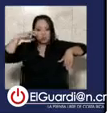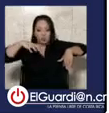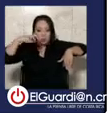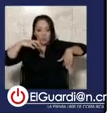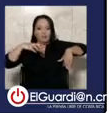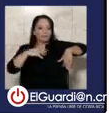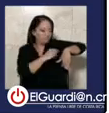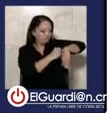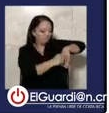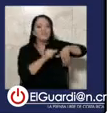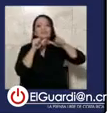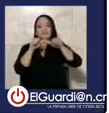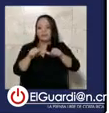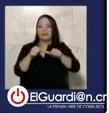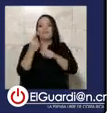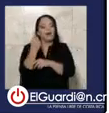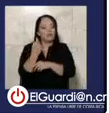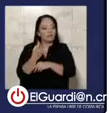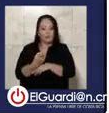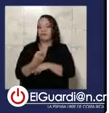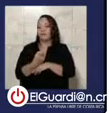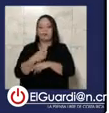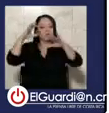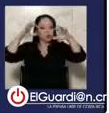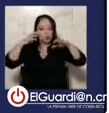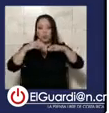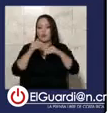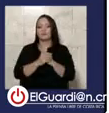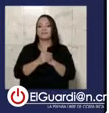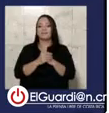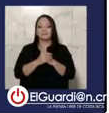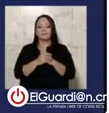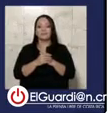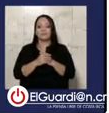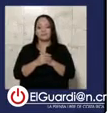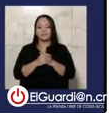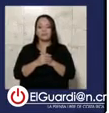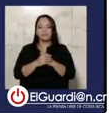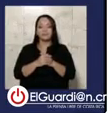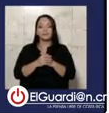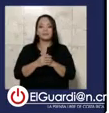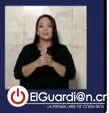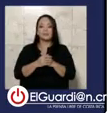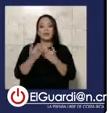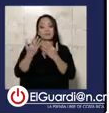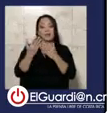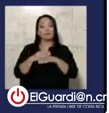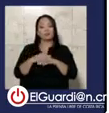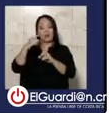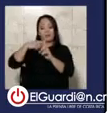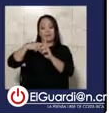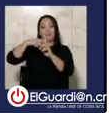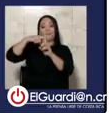prácticamente seguiremos registrando un déficit el resto del año. Prevemos un aumento que siga la temperatura